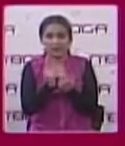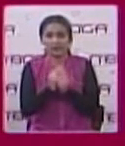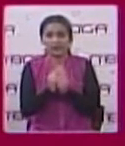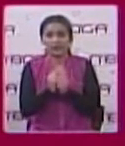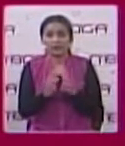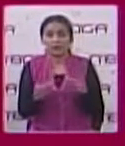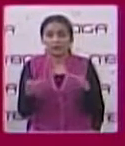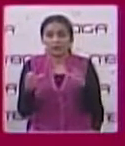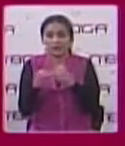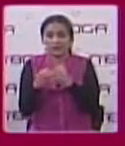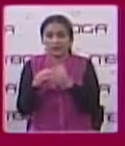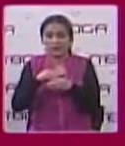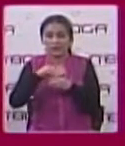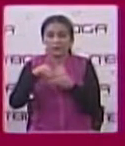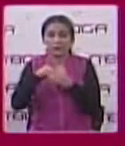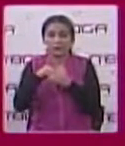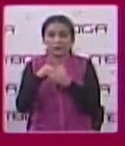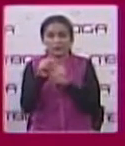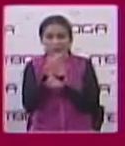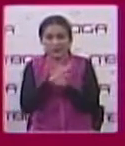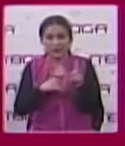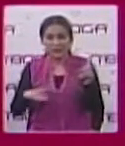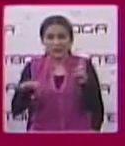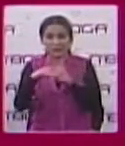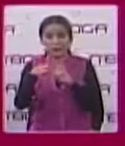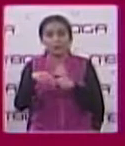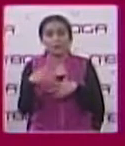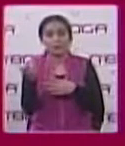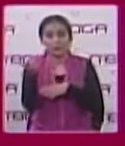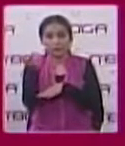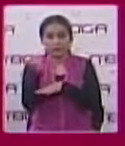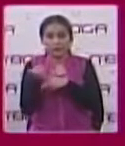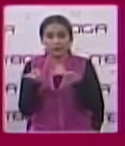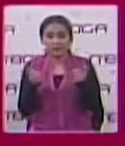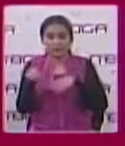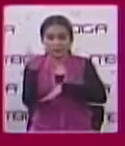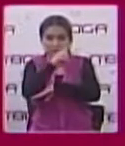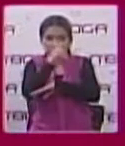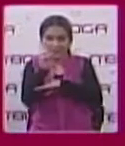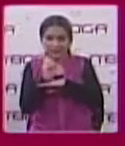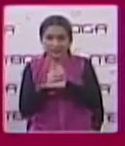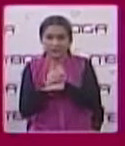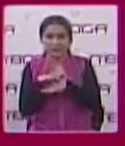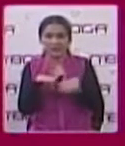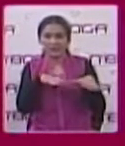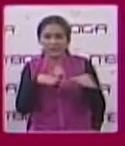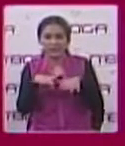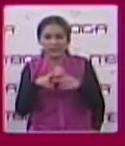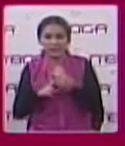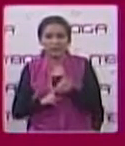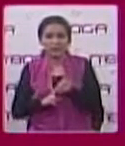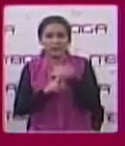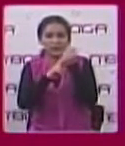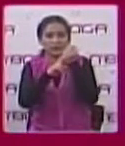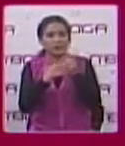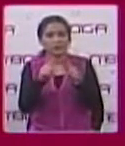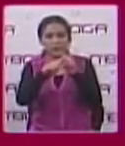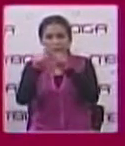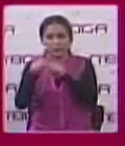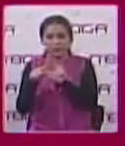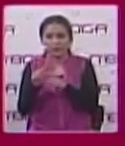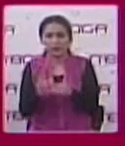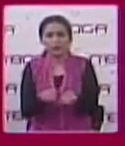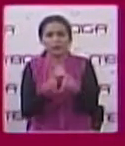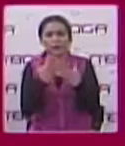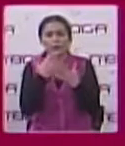Ambiental Nacional del Ecuador como directora de gestión de recursos y comunicación. ¿Cuál es el secreto de una trayectoria de éxito, Luz